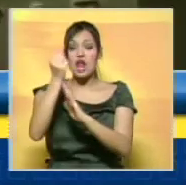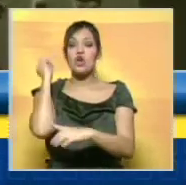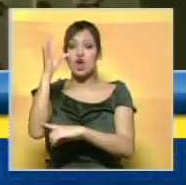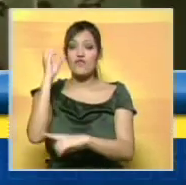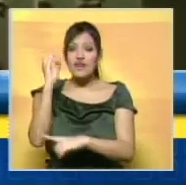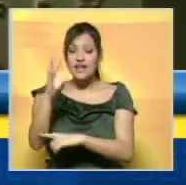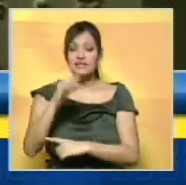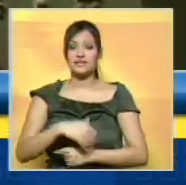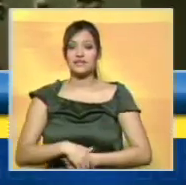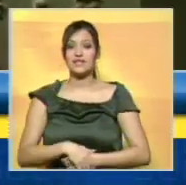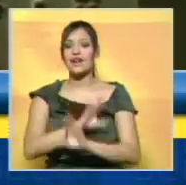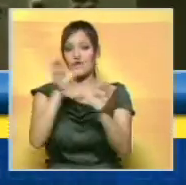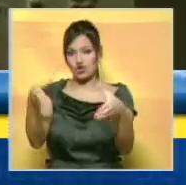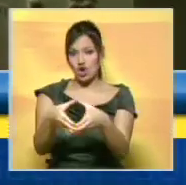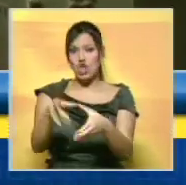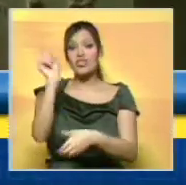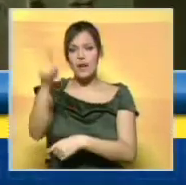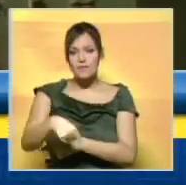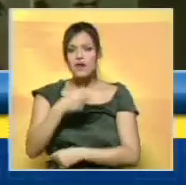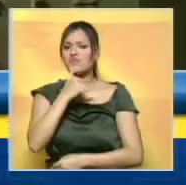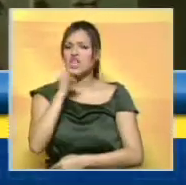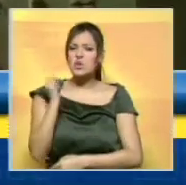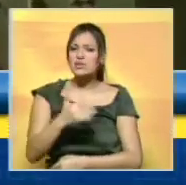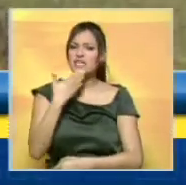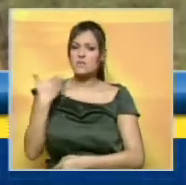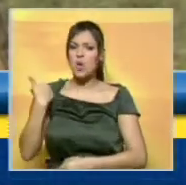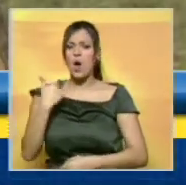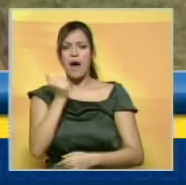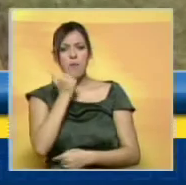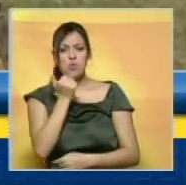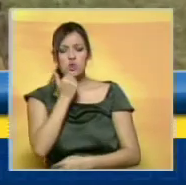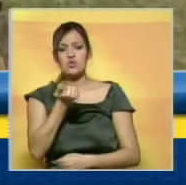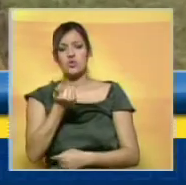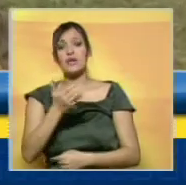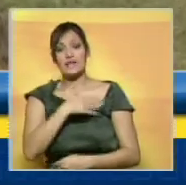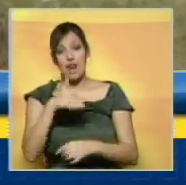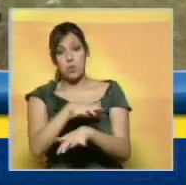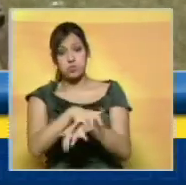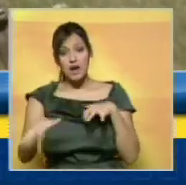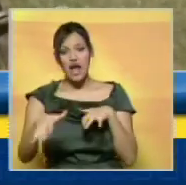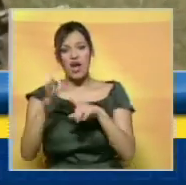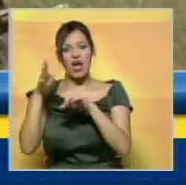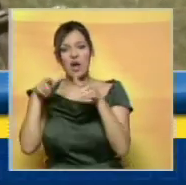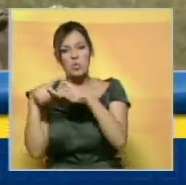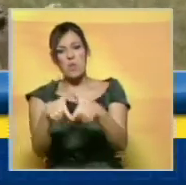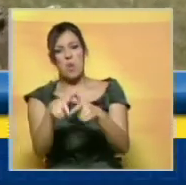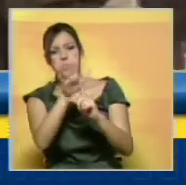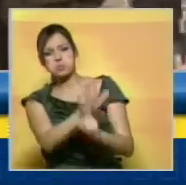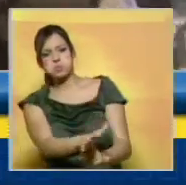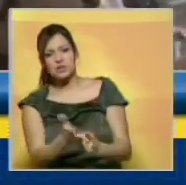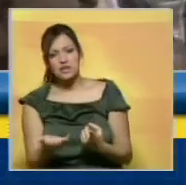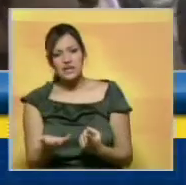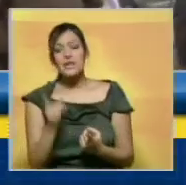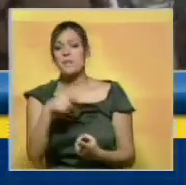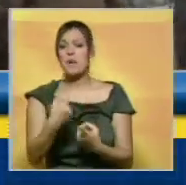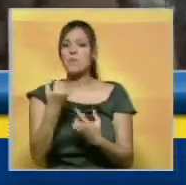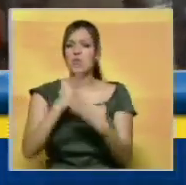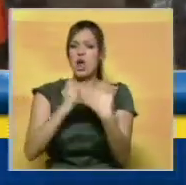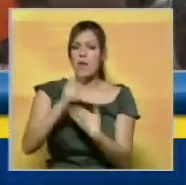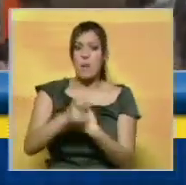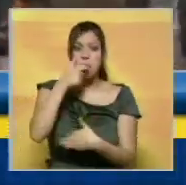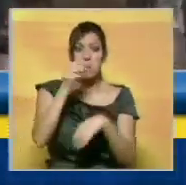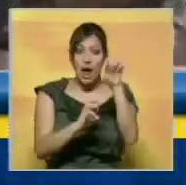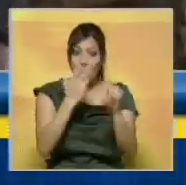conferencias de Ginebra. También denunció el creciente abuso de las mayorías para someter a las minorías. Además, rechazó los programas de